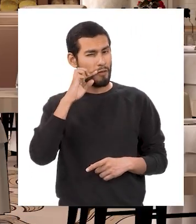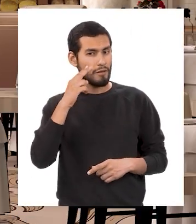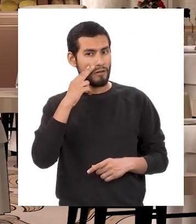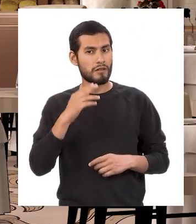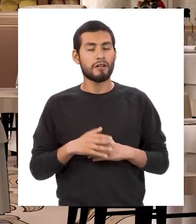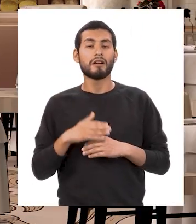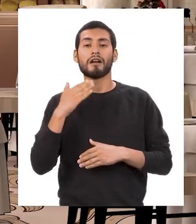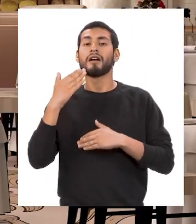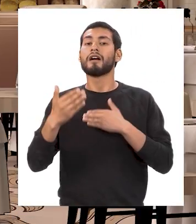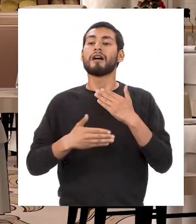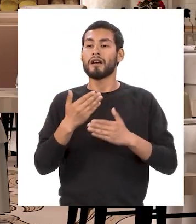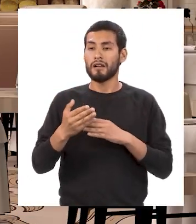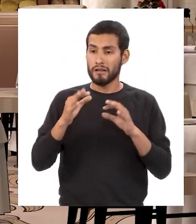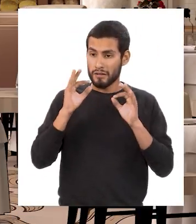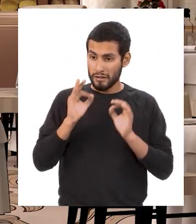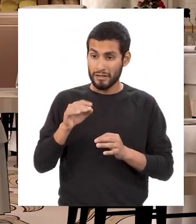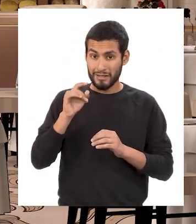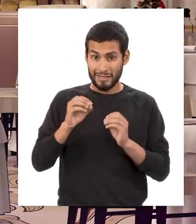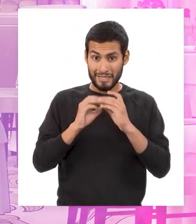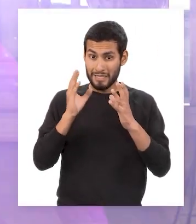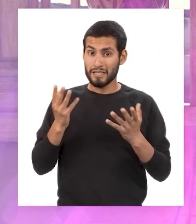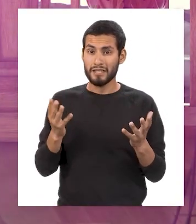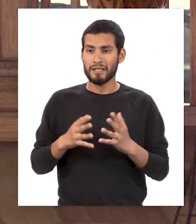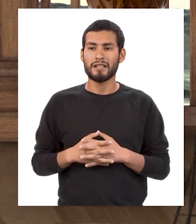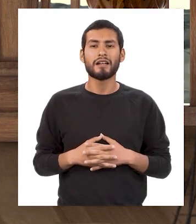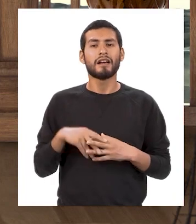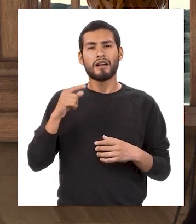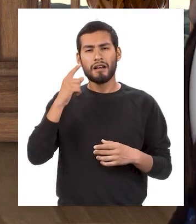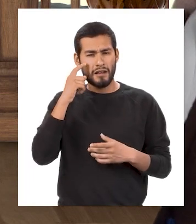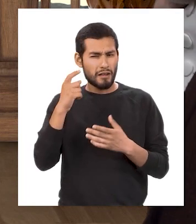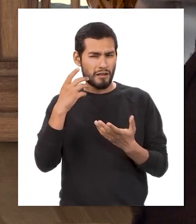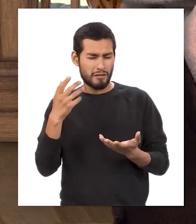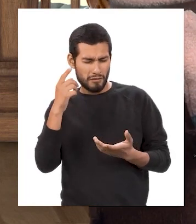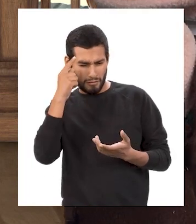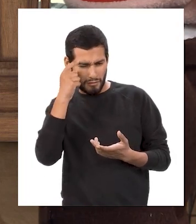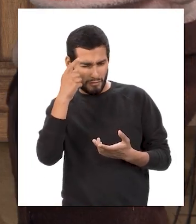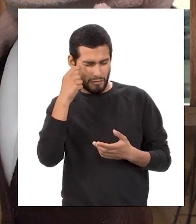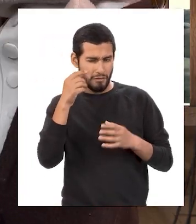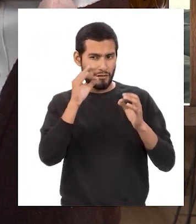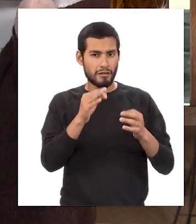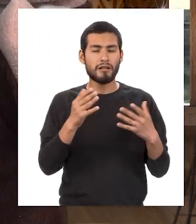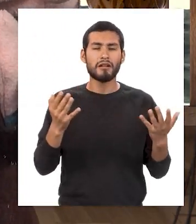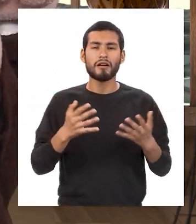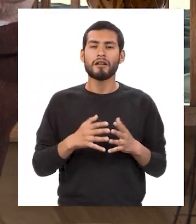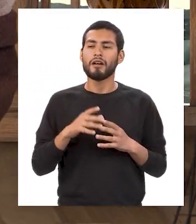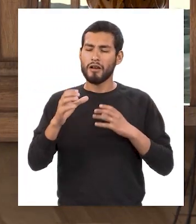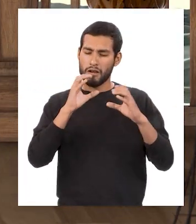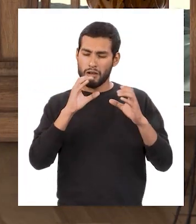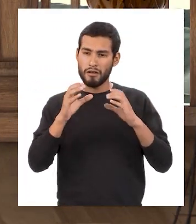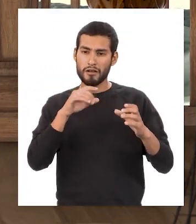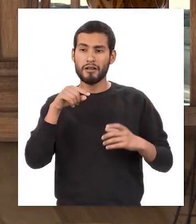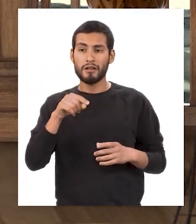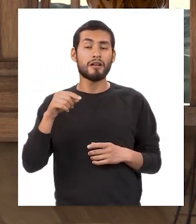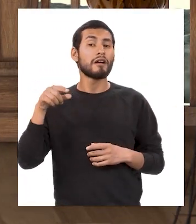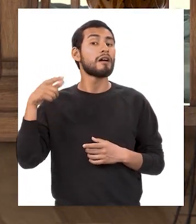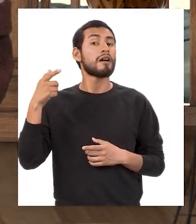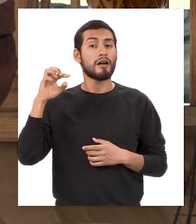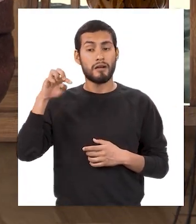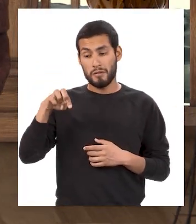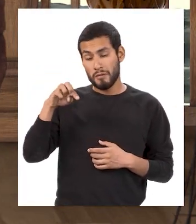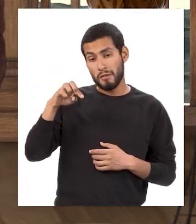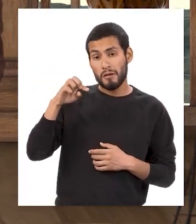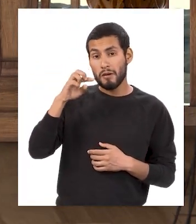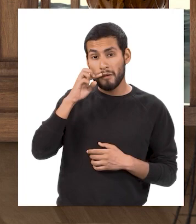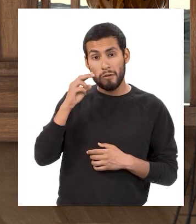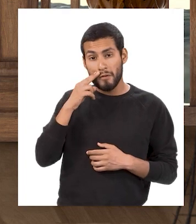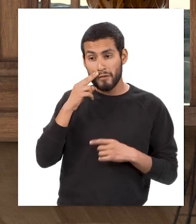Fogg. Más tarde, ese mismo día, daría confirmación a su conjetura con una conversación entre Passepartout